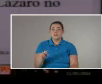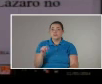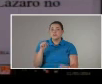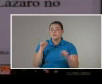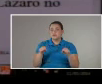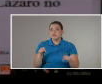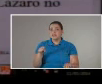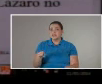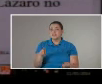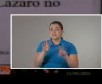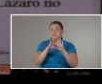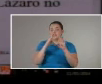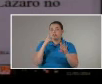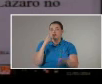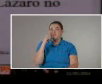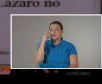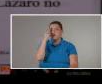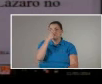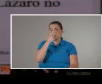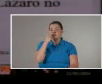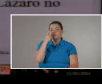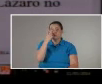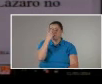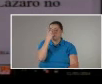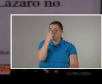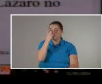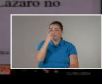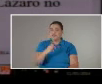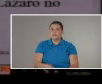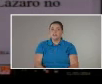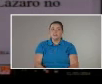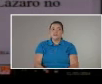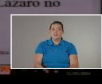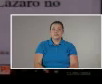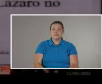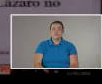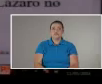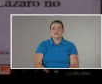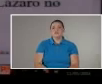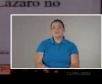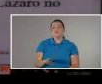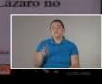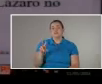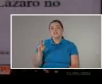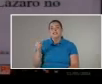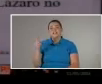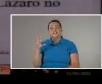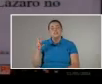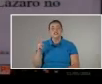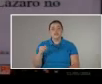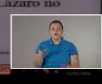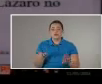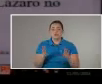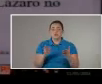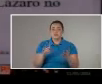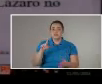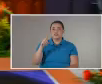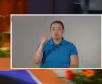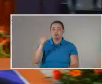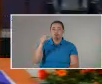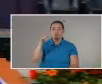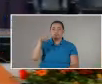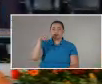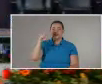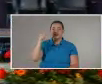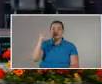ciego haber hecho también que Lázaro no muriera? Es un pensamiento lógico, ¿no? Una lógica, porque metemos muchas